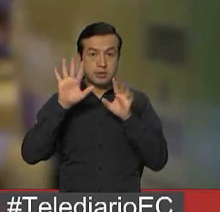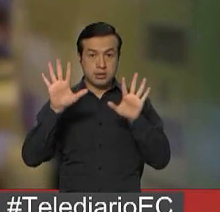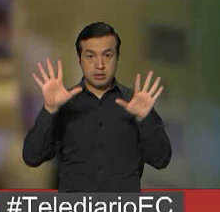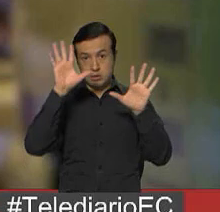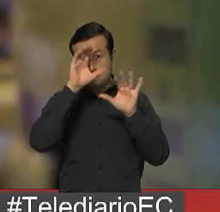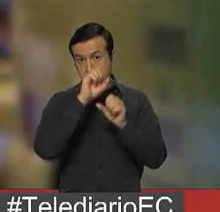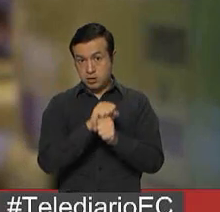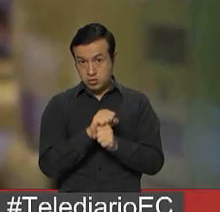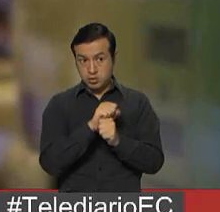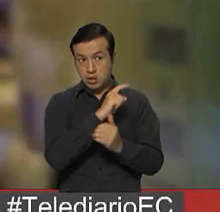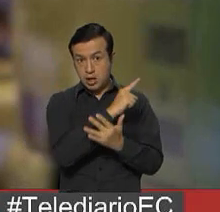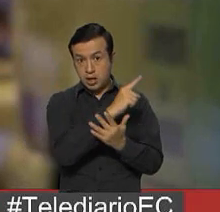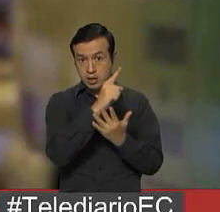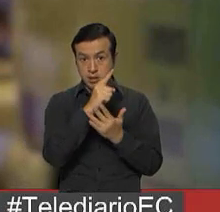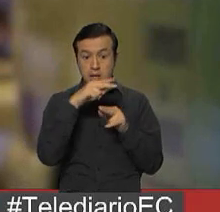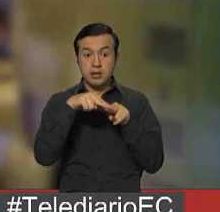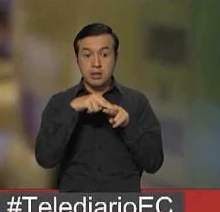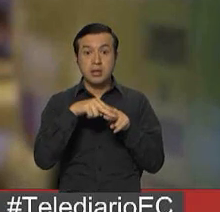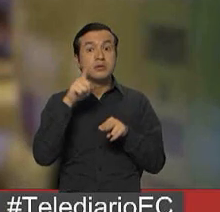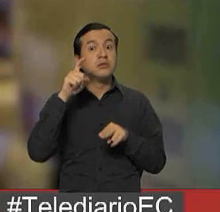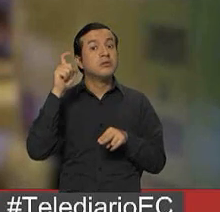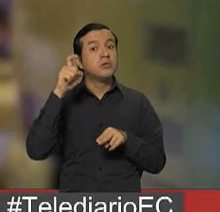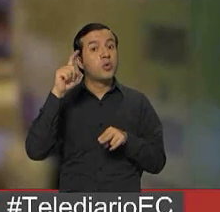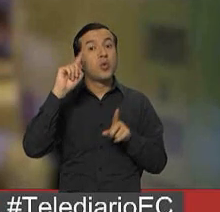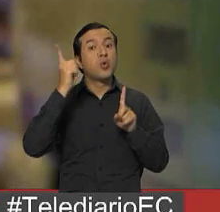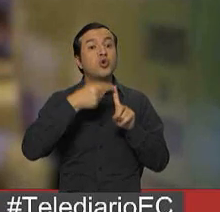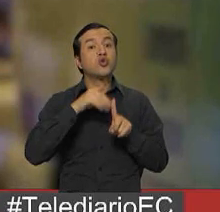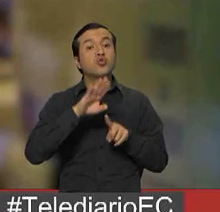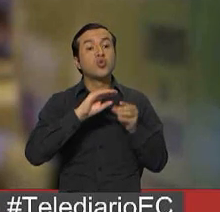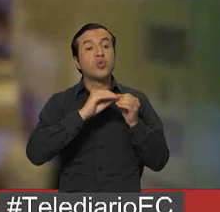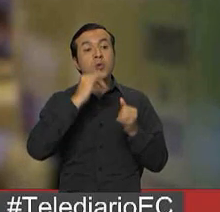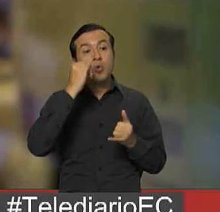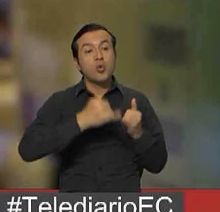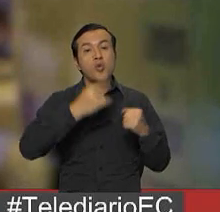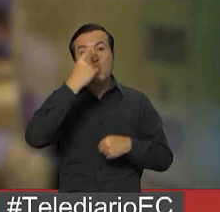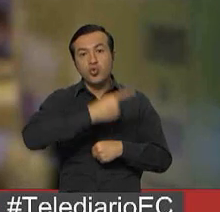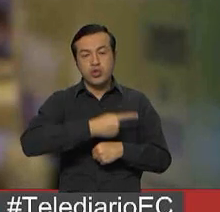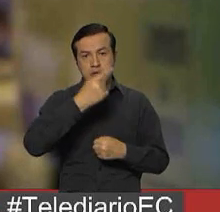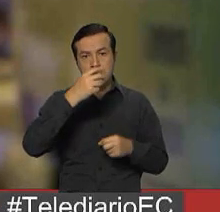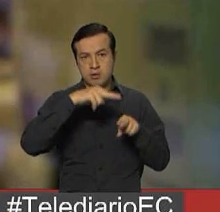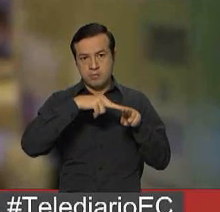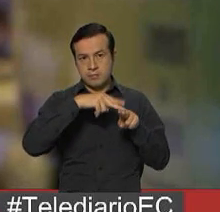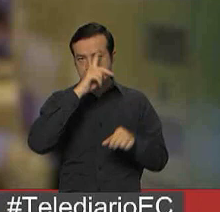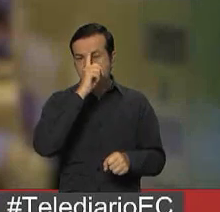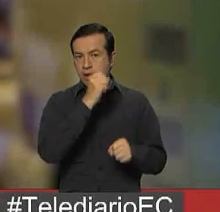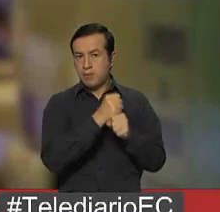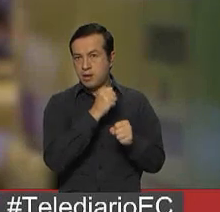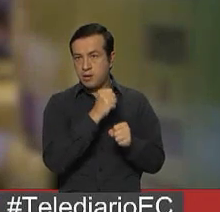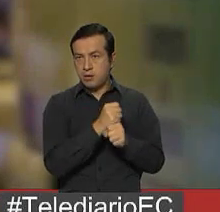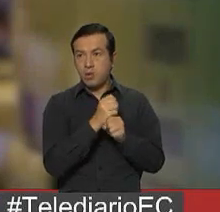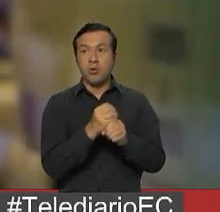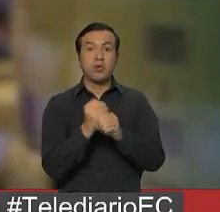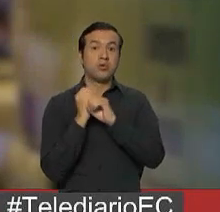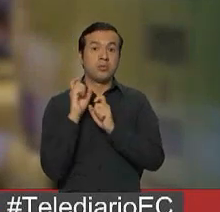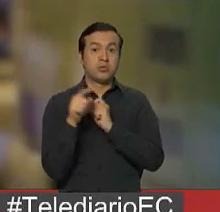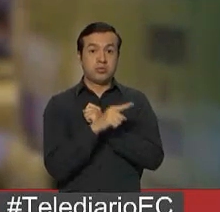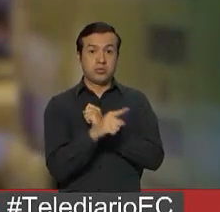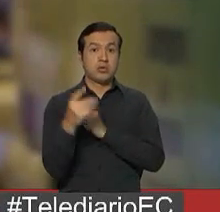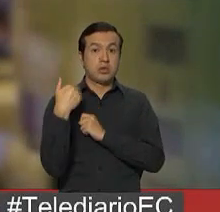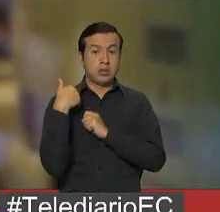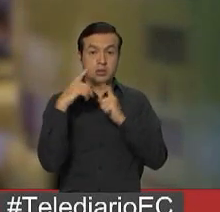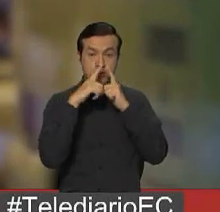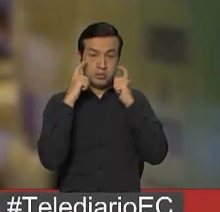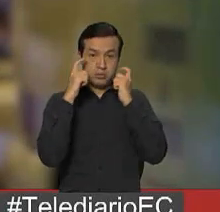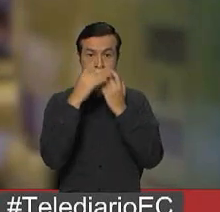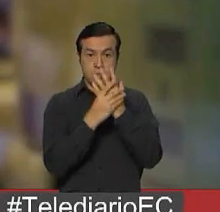noche cada taxi podrá circular según el último número de placas de forma obligatoria los conductores deberán portar mascarillas